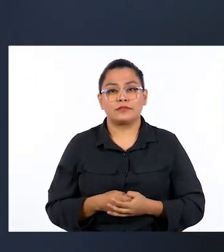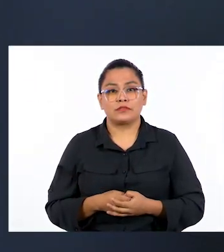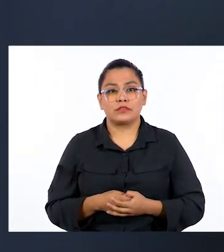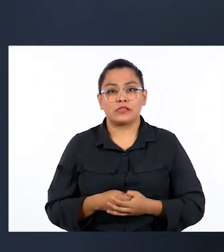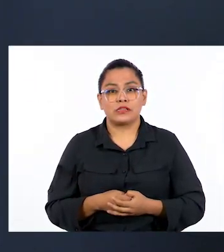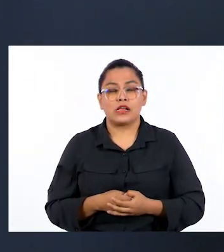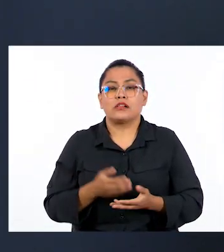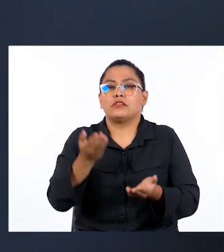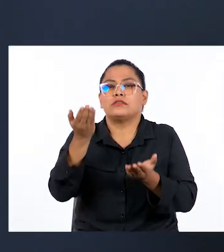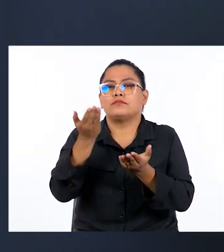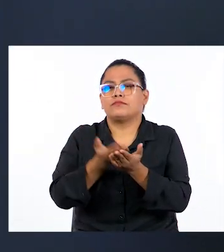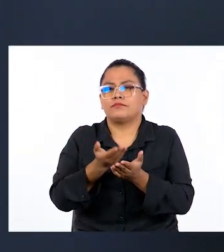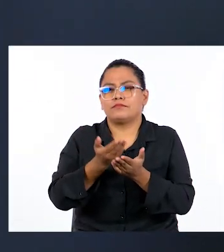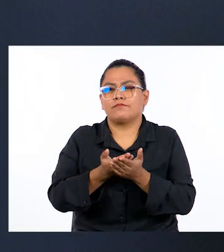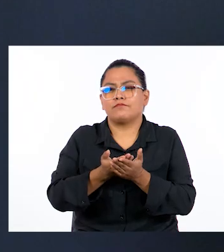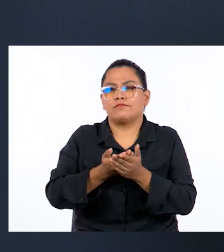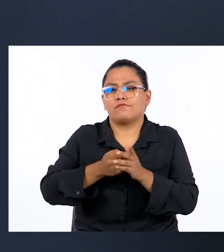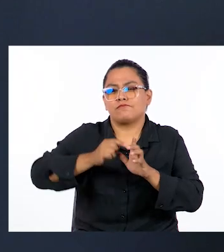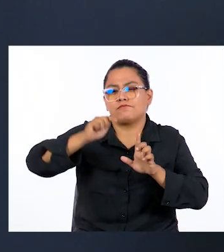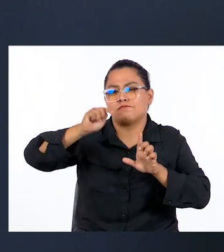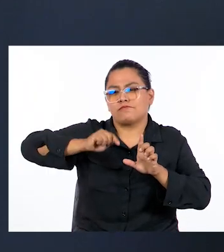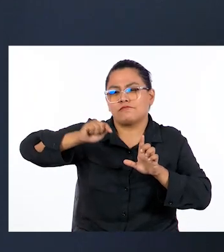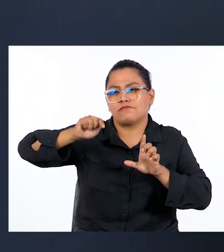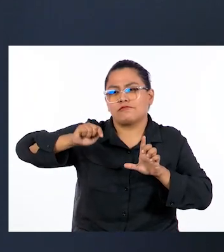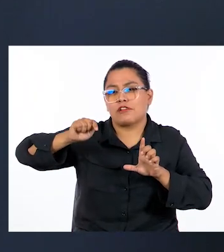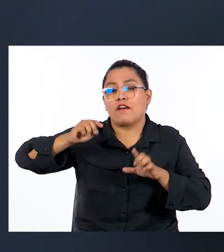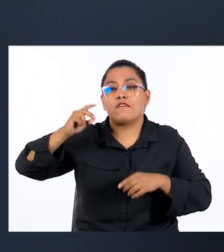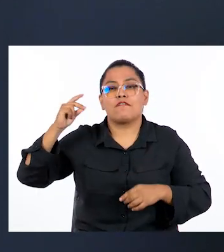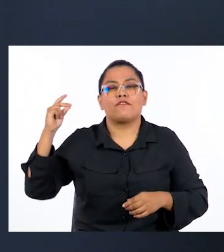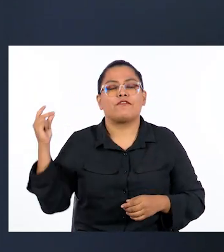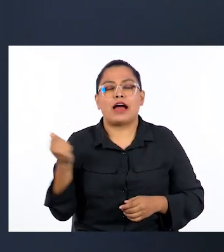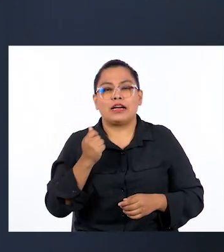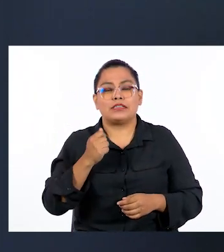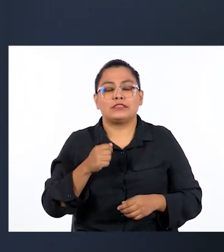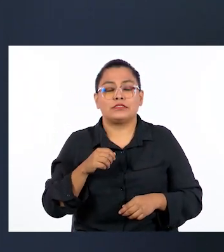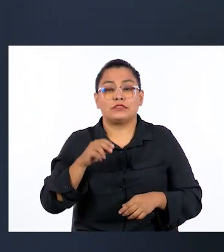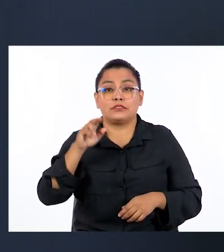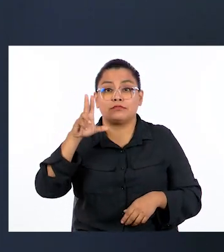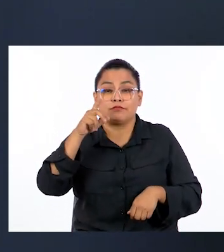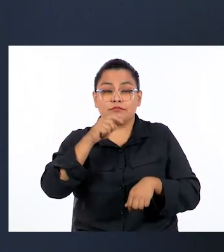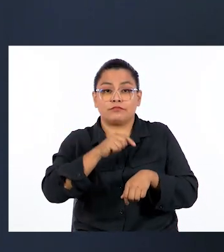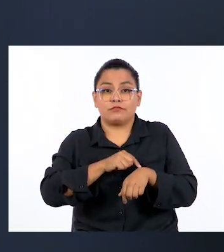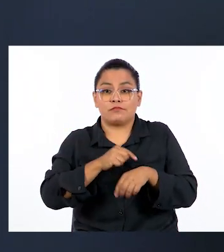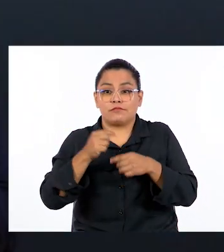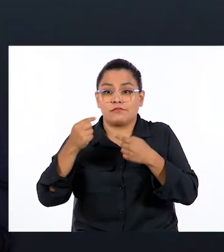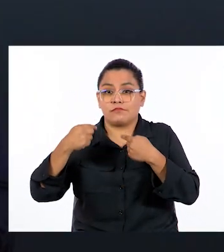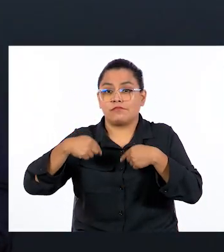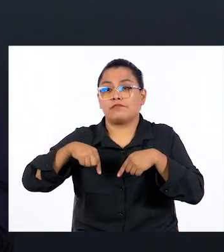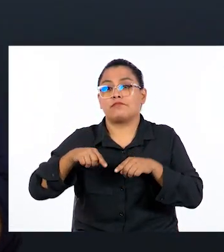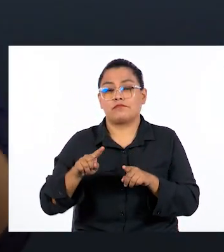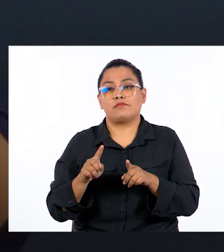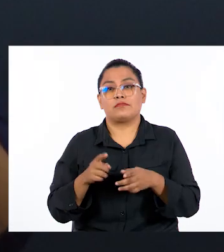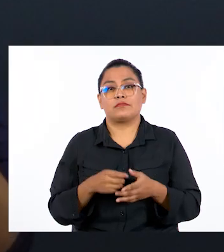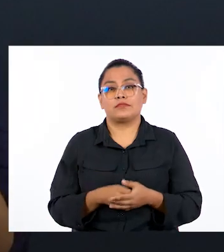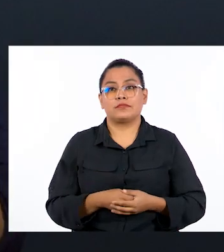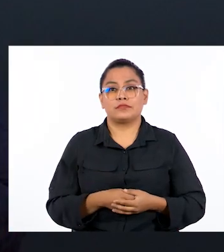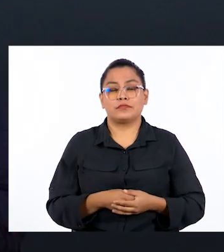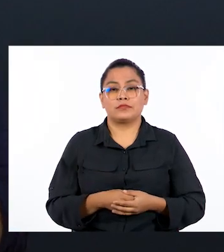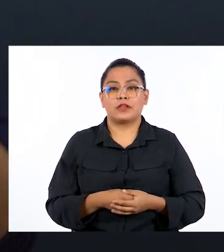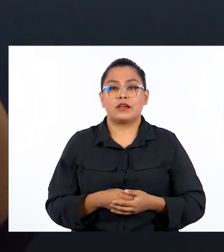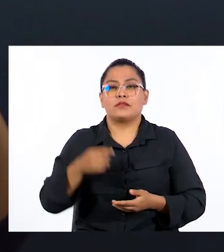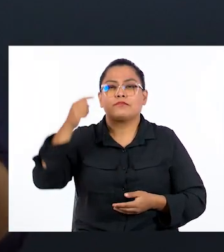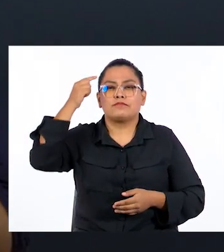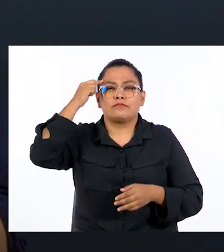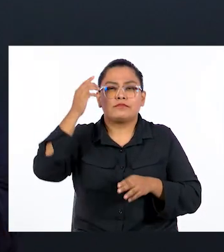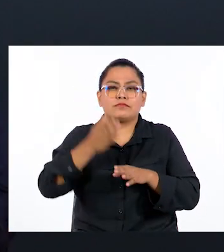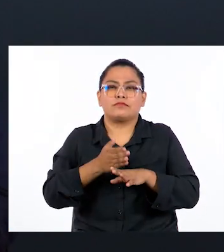Nuestra propuesta gráfica facilita la identificación de los 3 momentos de la secuencia. La anticipación